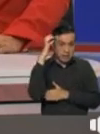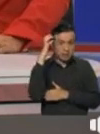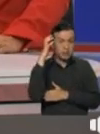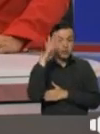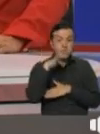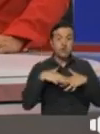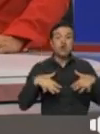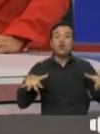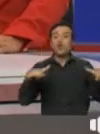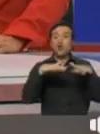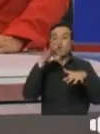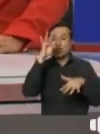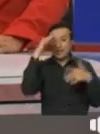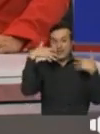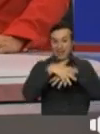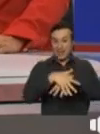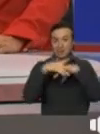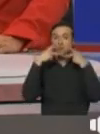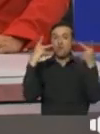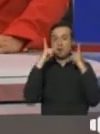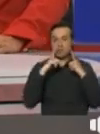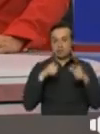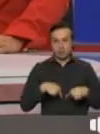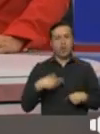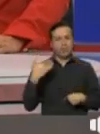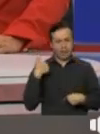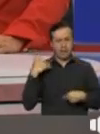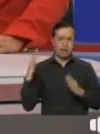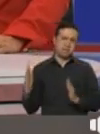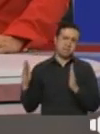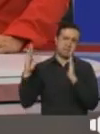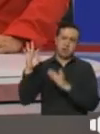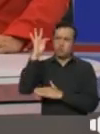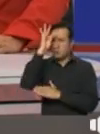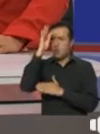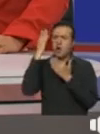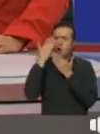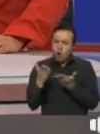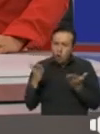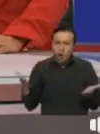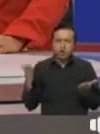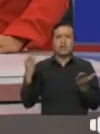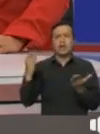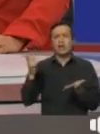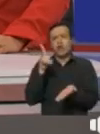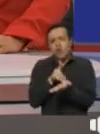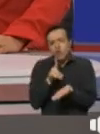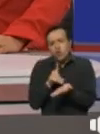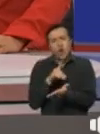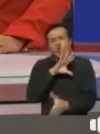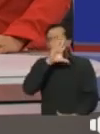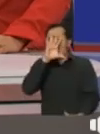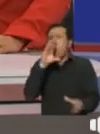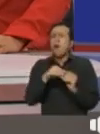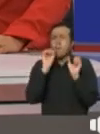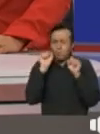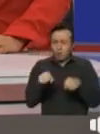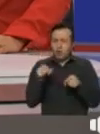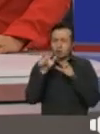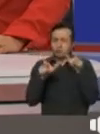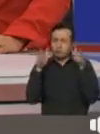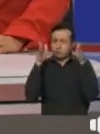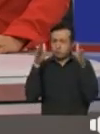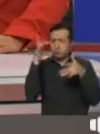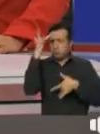La red pública de salud cuenta con la infraestructura, con los insumos médicos y el personal capacitado para atender a los pacientes